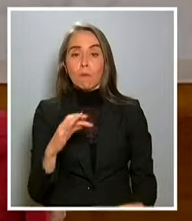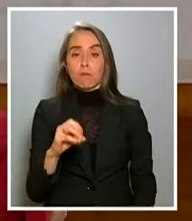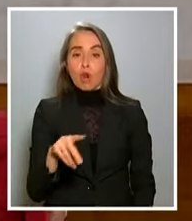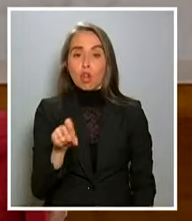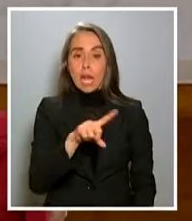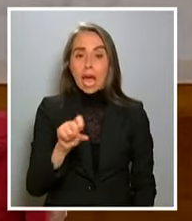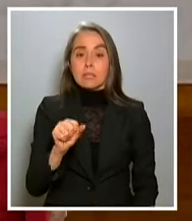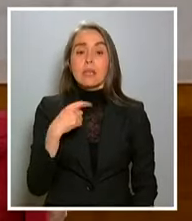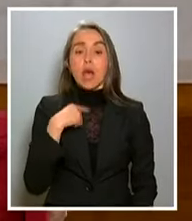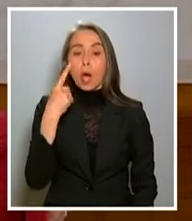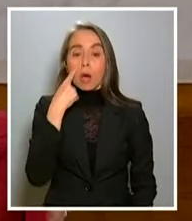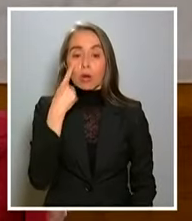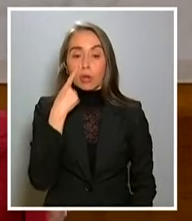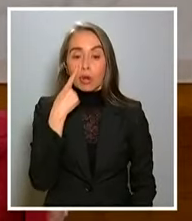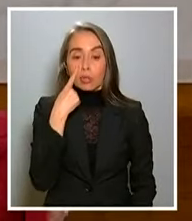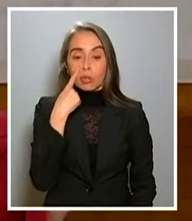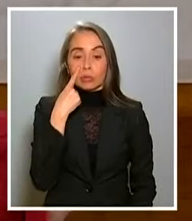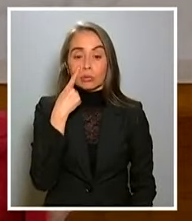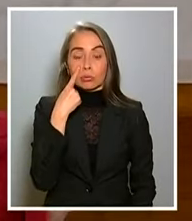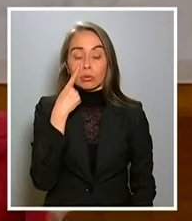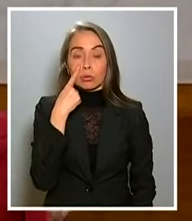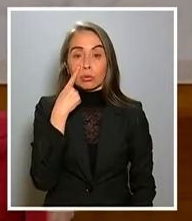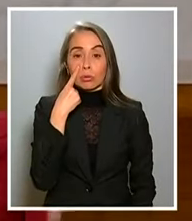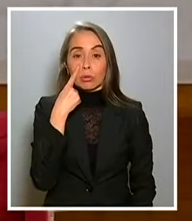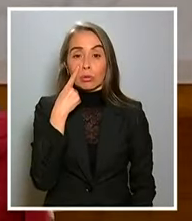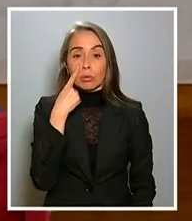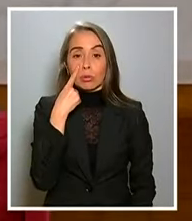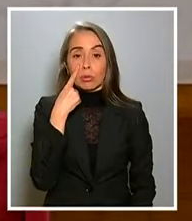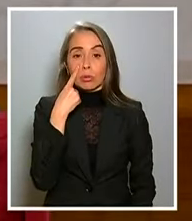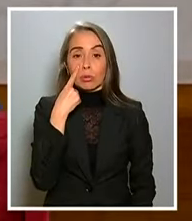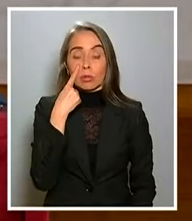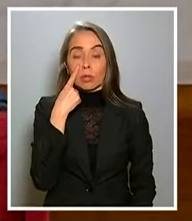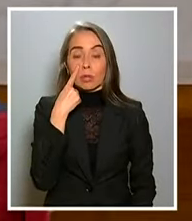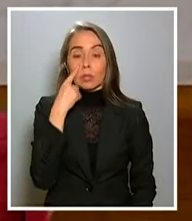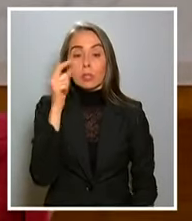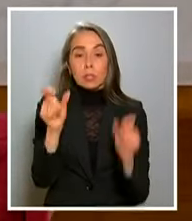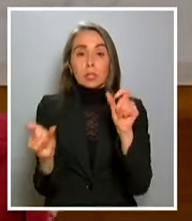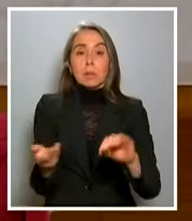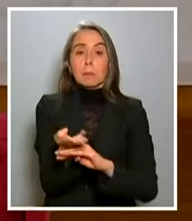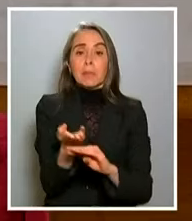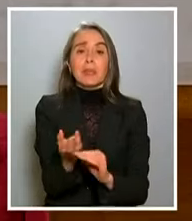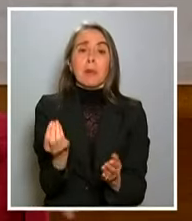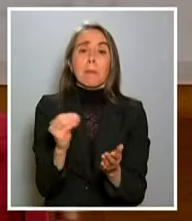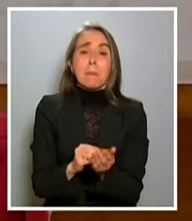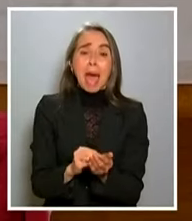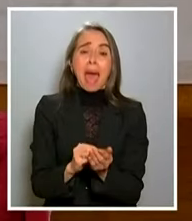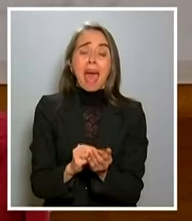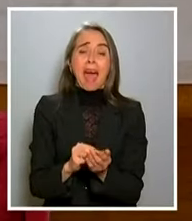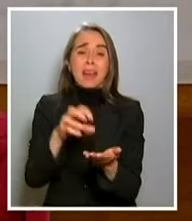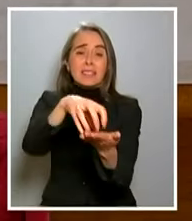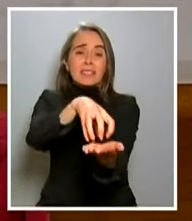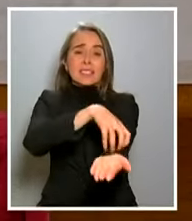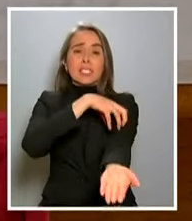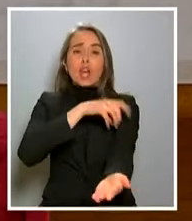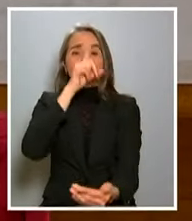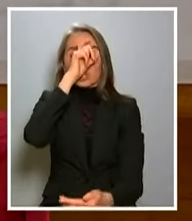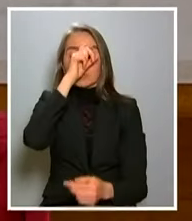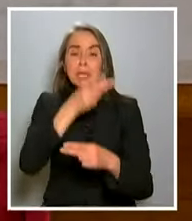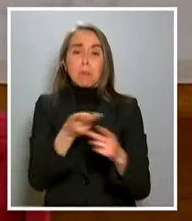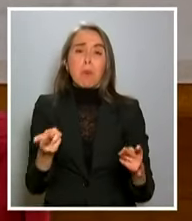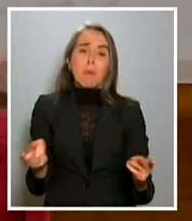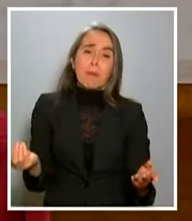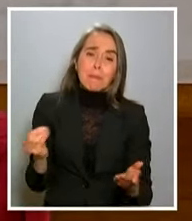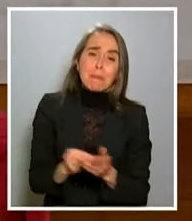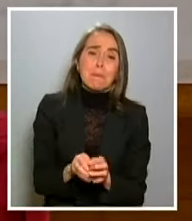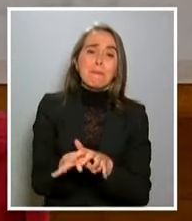Conozco de primera mano la demanda por ampliar la red de hospitales públicos. Este